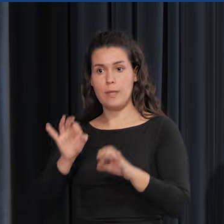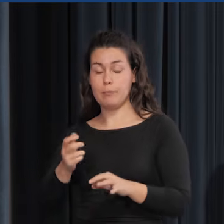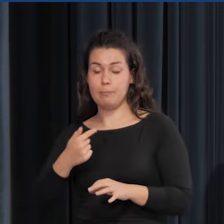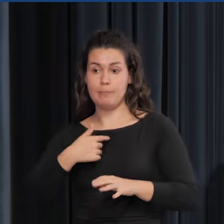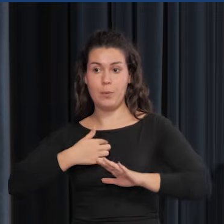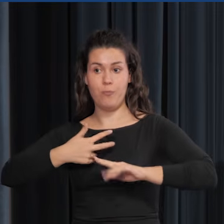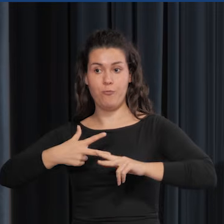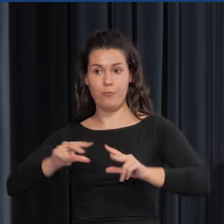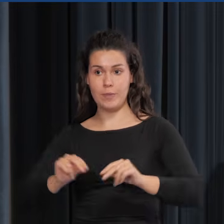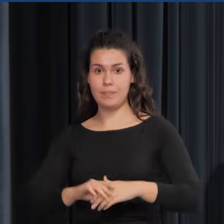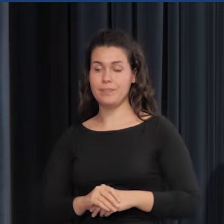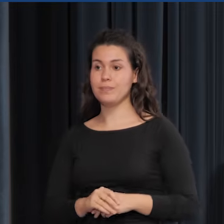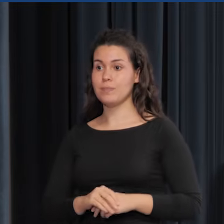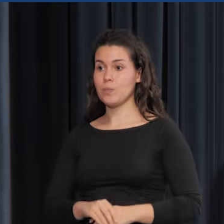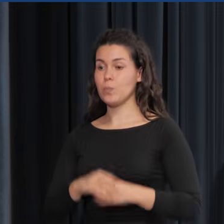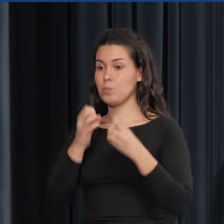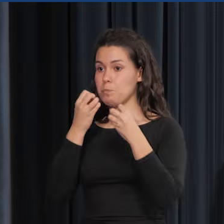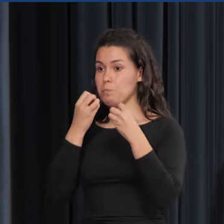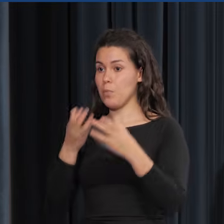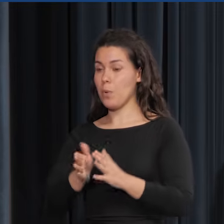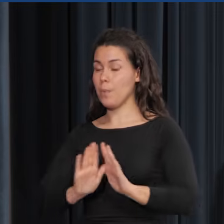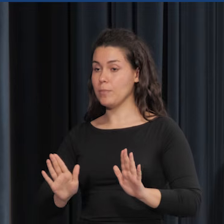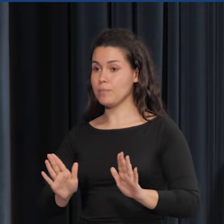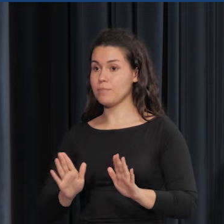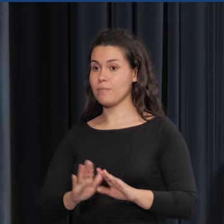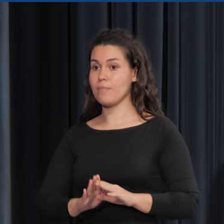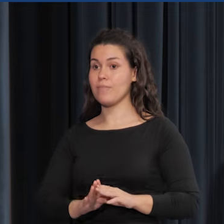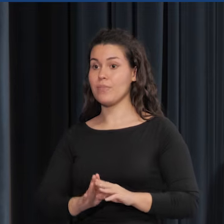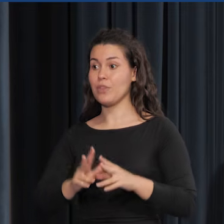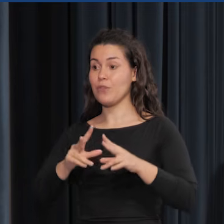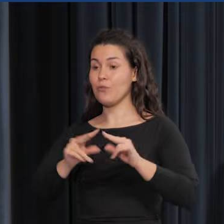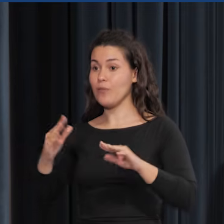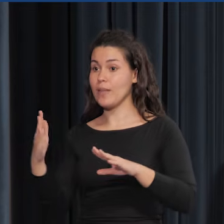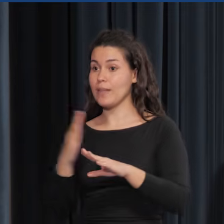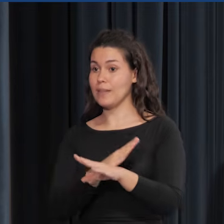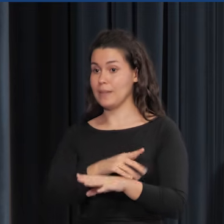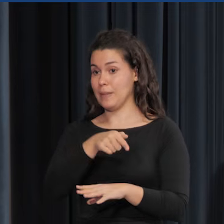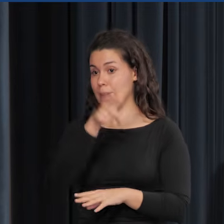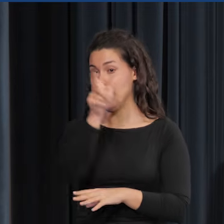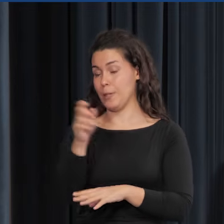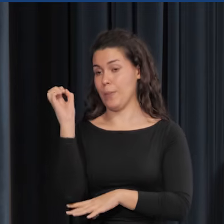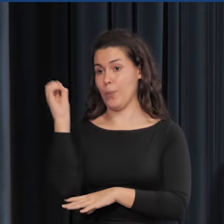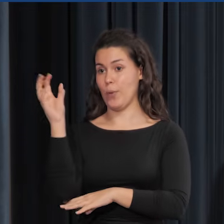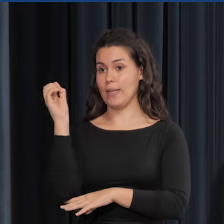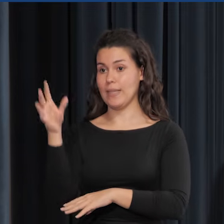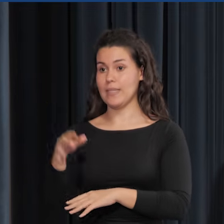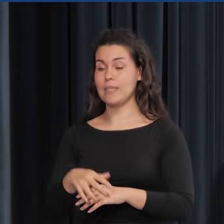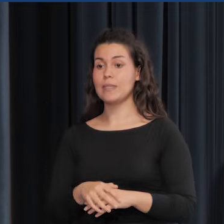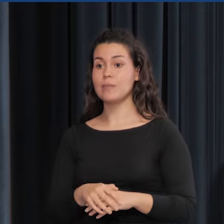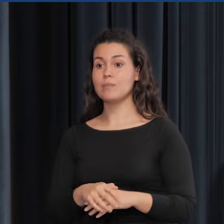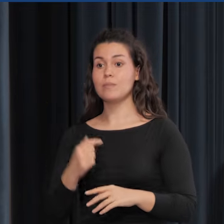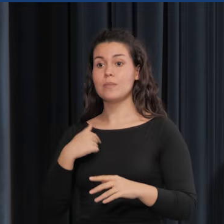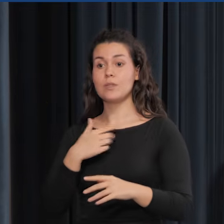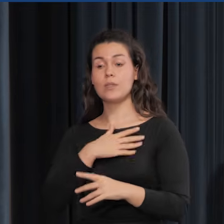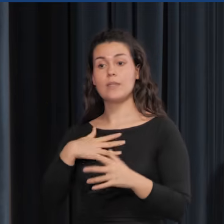parte. Pues antes de despedir a nuestros ponentes, yo quería